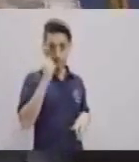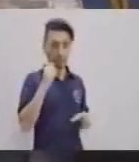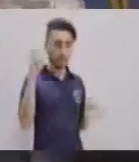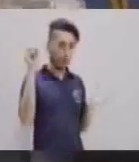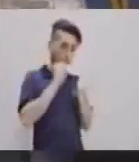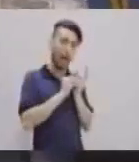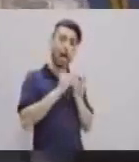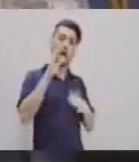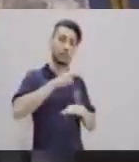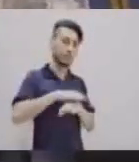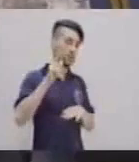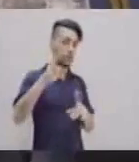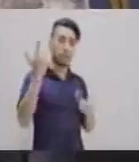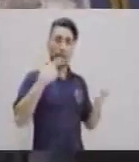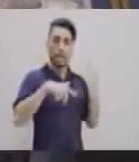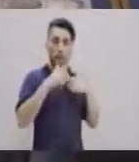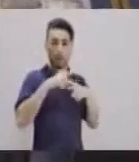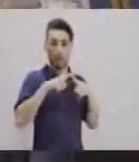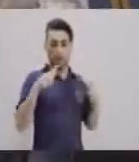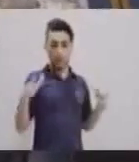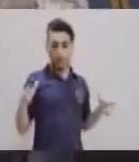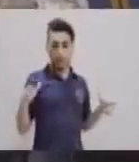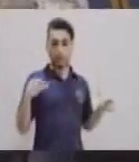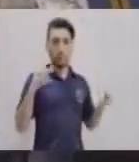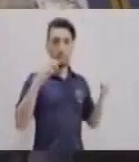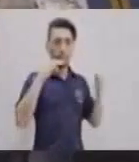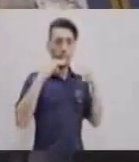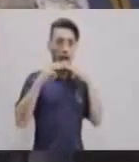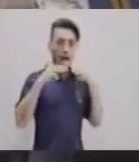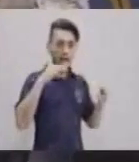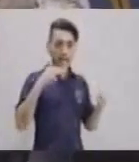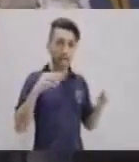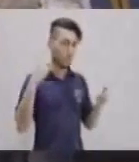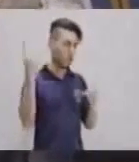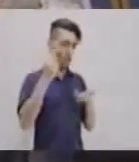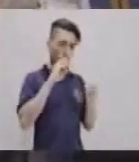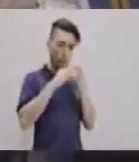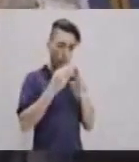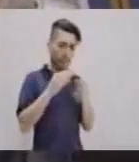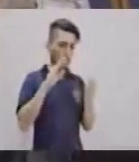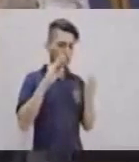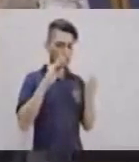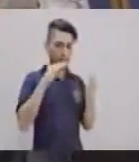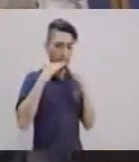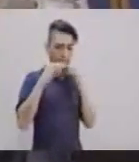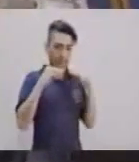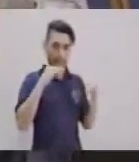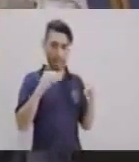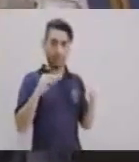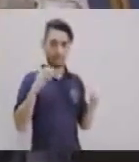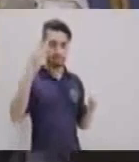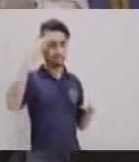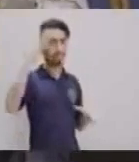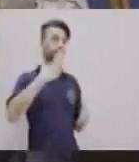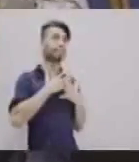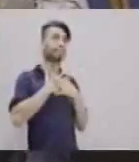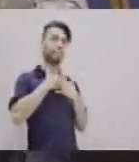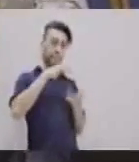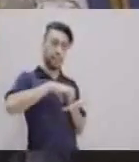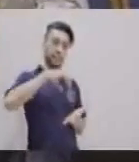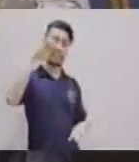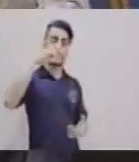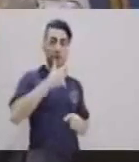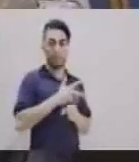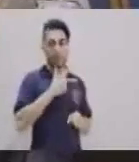interesantes, incluyendo todo el lenguaje maya, incluyendo todas las leyendas mayas también. Dándole un toque más patriota, se podría